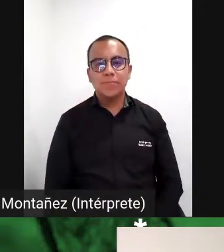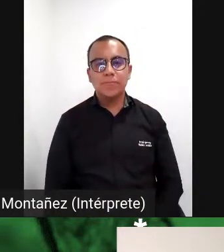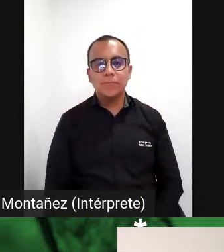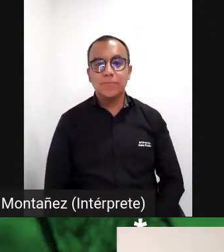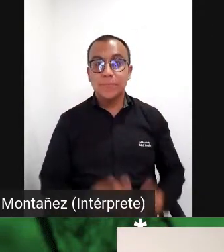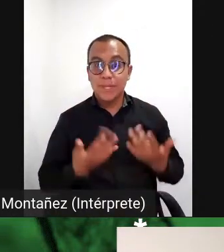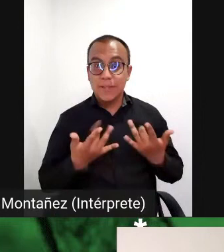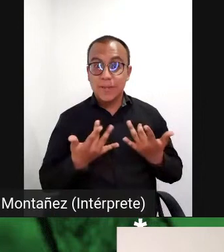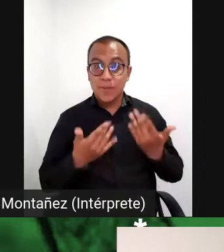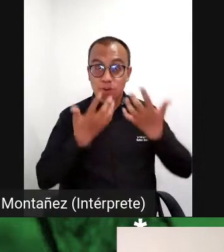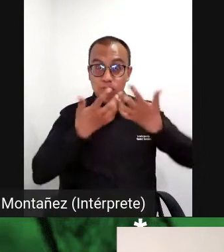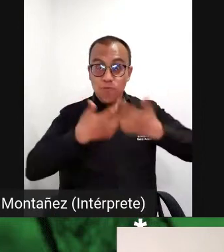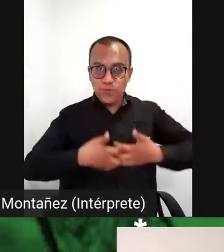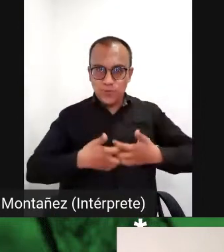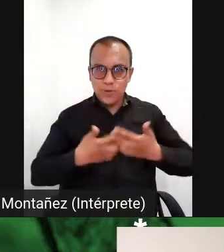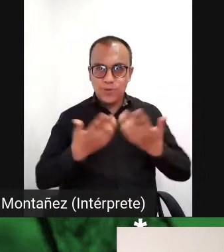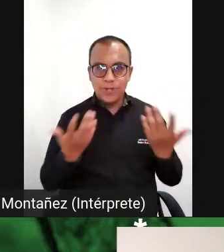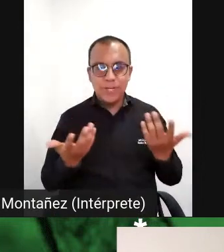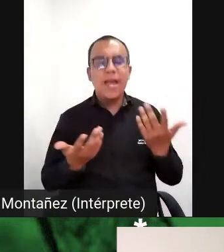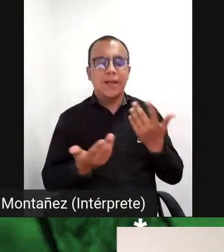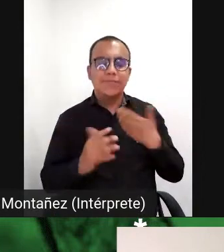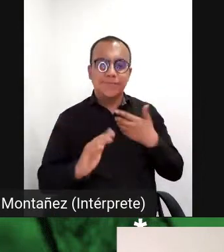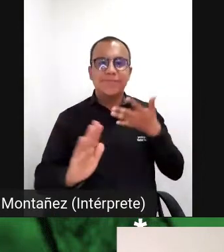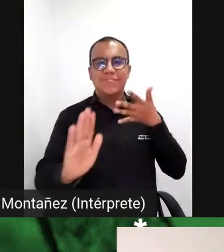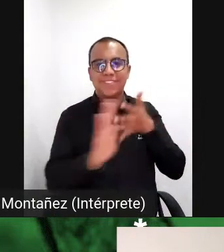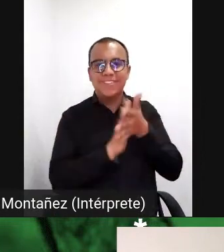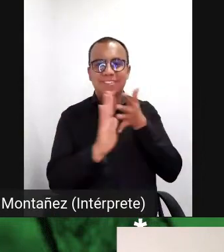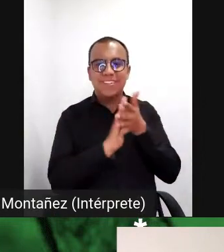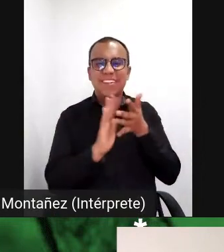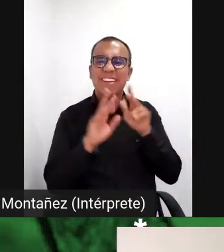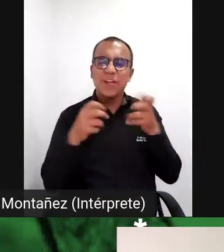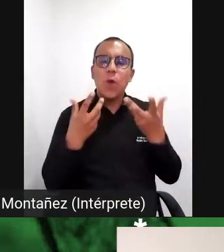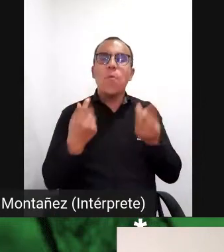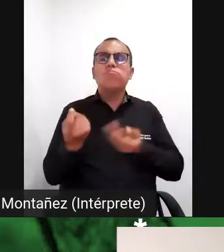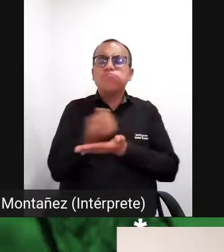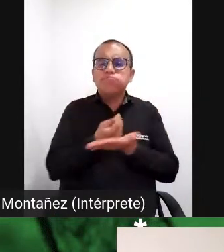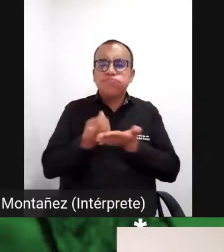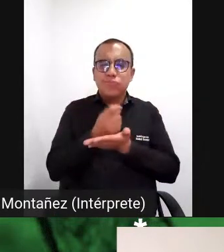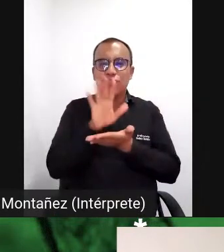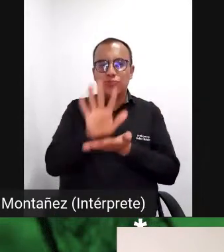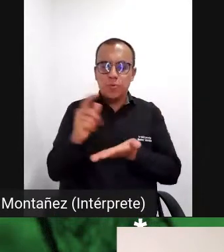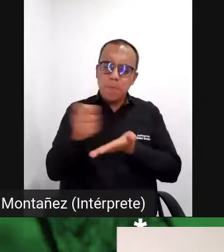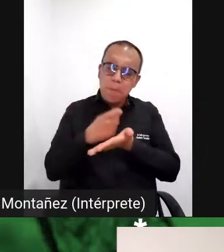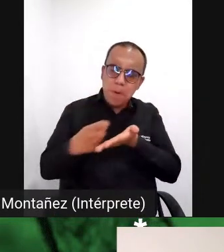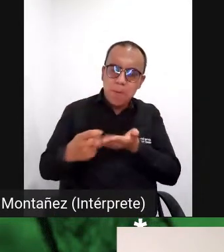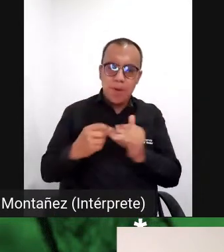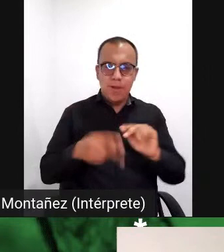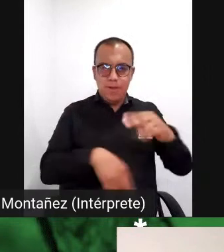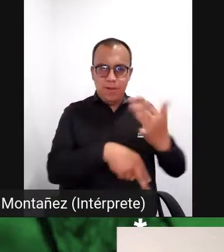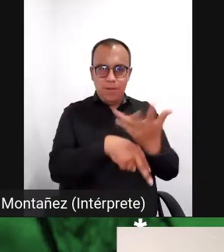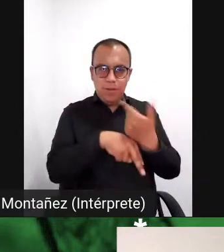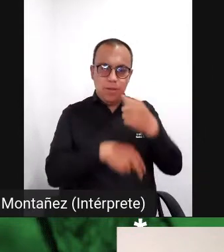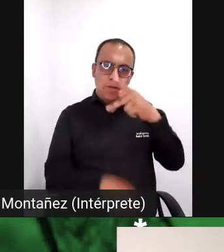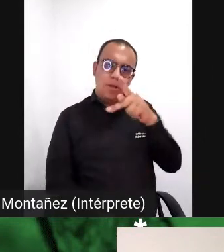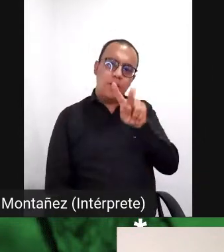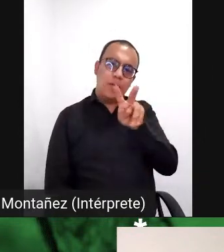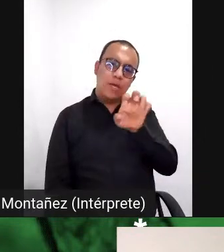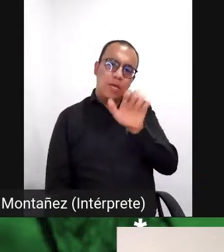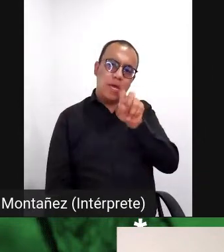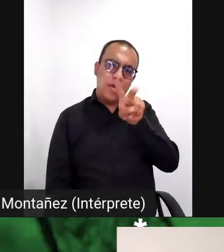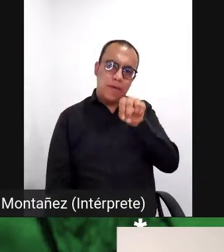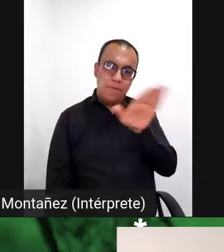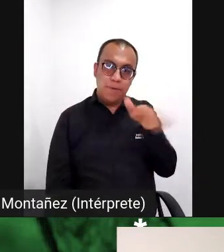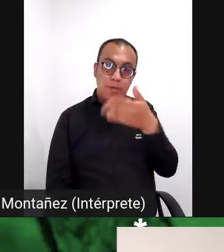si funciona. Entonces estaba contándoles de la parte gráfica del libro, donde intervino un artista que se llama Kevin Mancera,